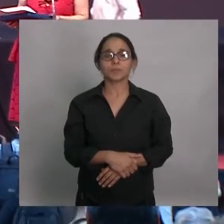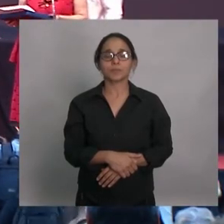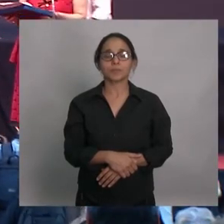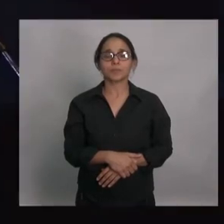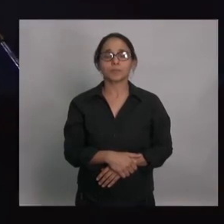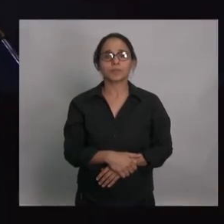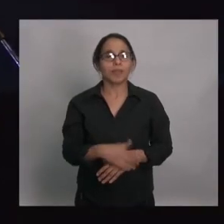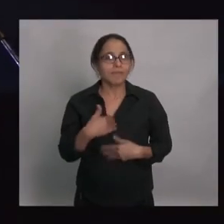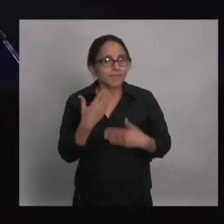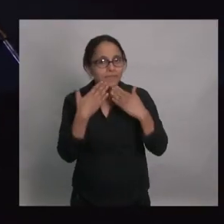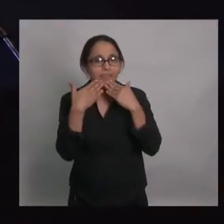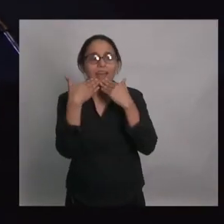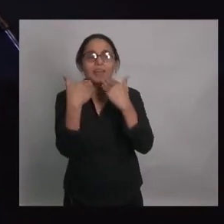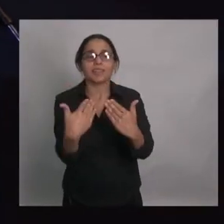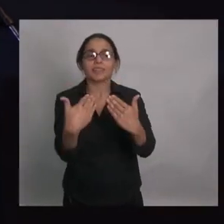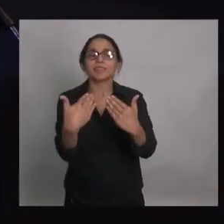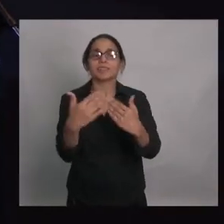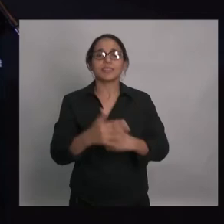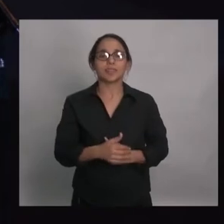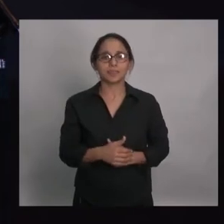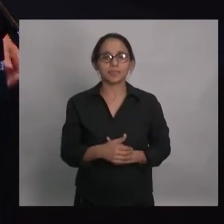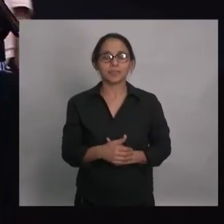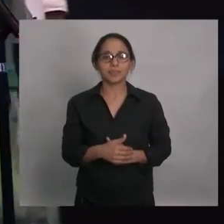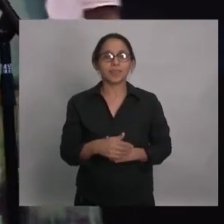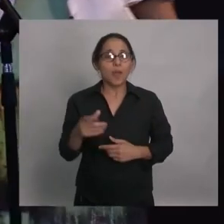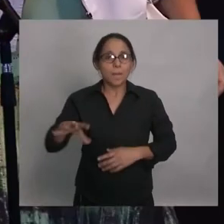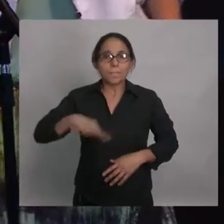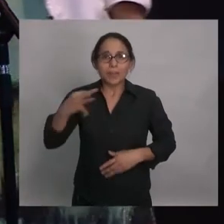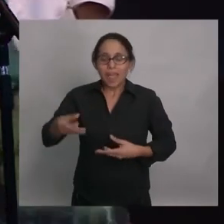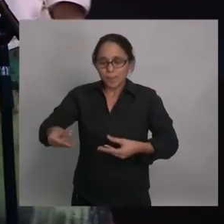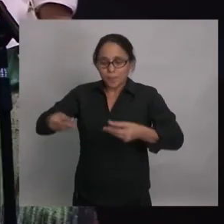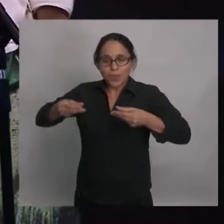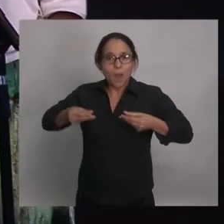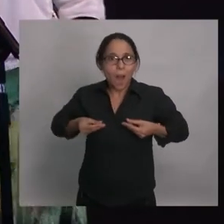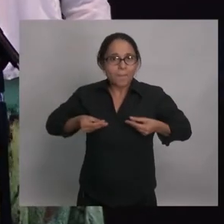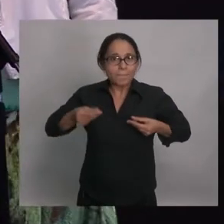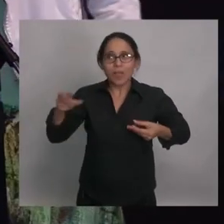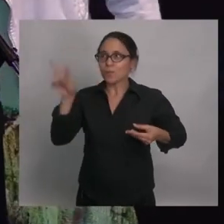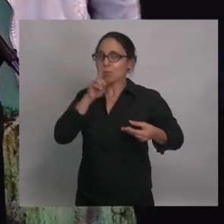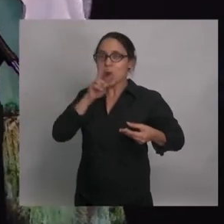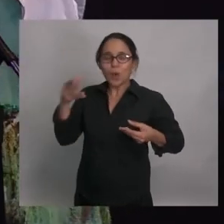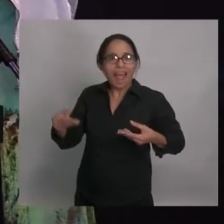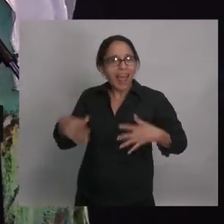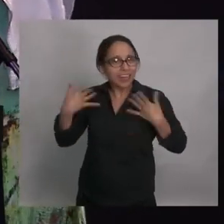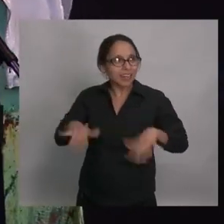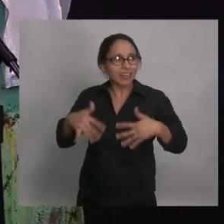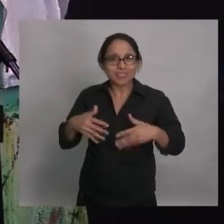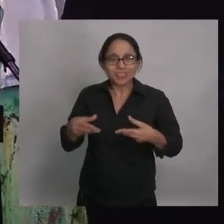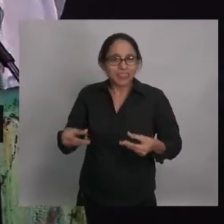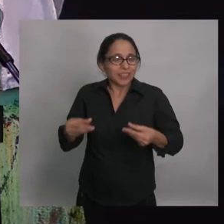muy agradecida por este premio que me viene de las manos de una mujer lo más hermoso